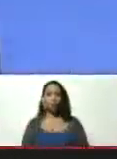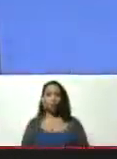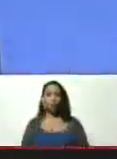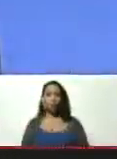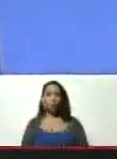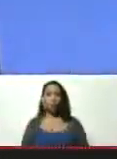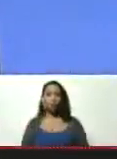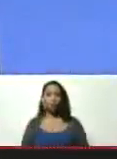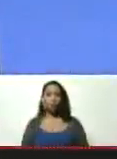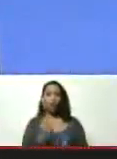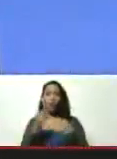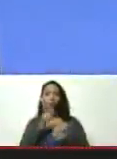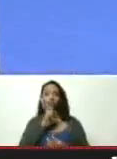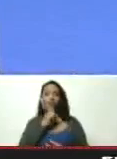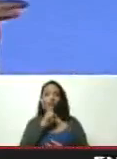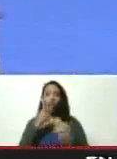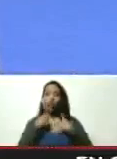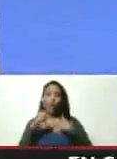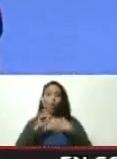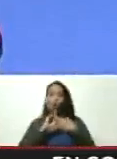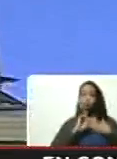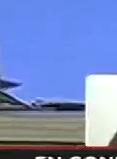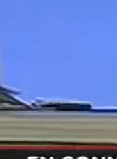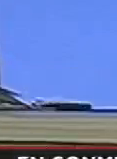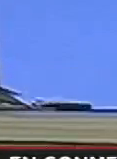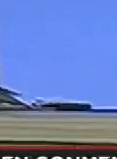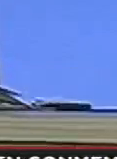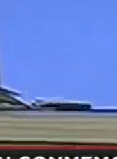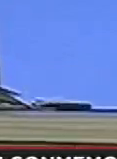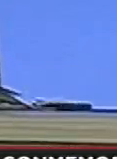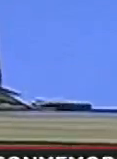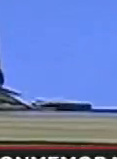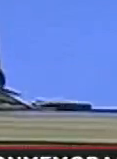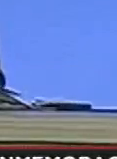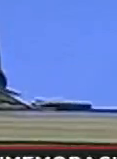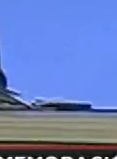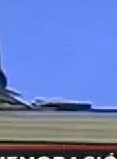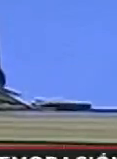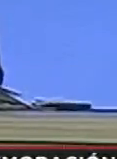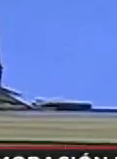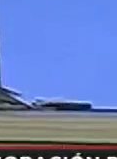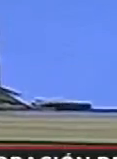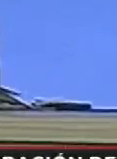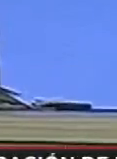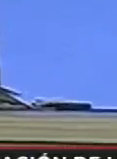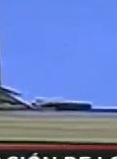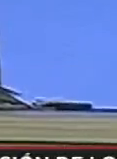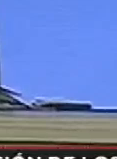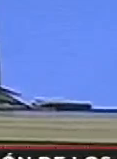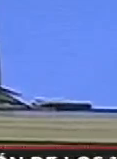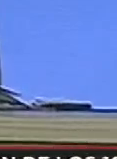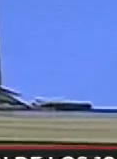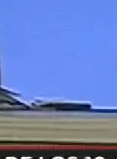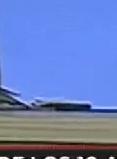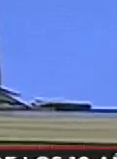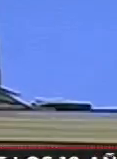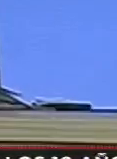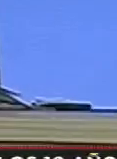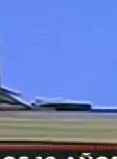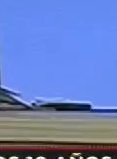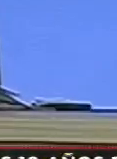para mí es difícil porque yo no hubiese querido escribirlo ni vivir aquellos momentos, me costó mucho escribirlo. Aquí está mi esposa Germania